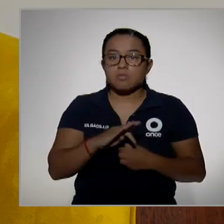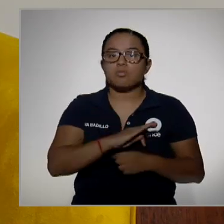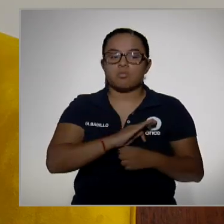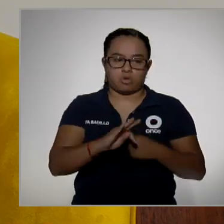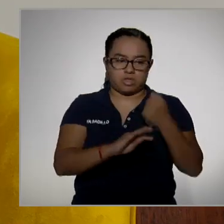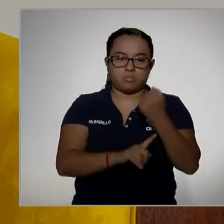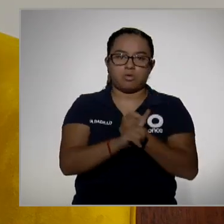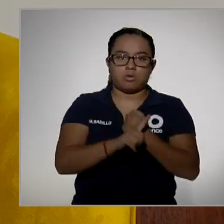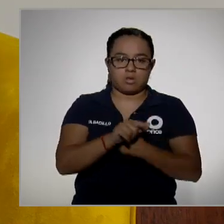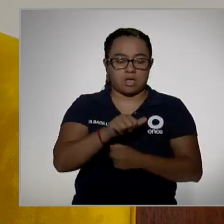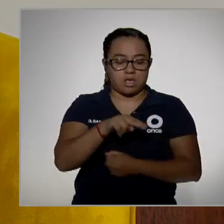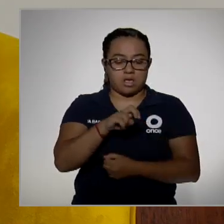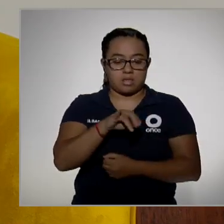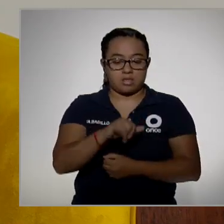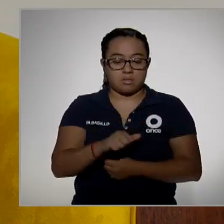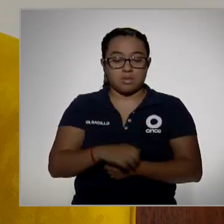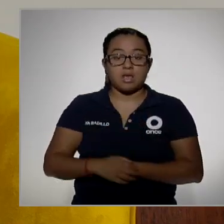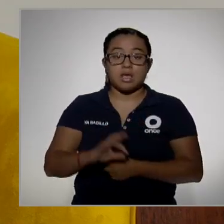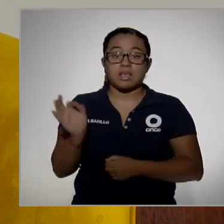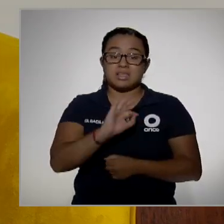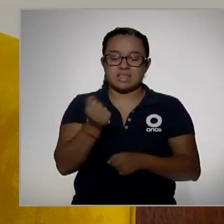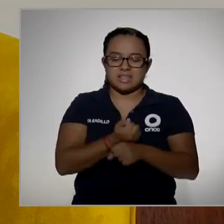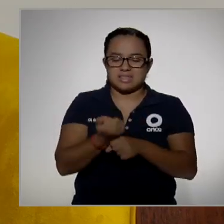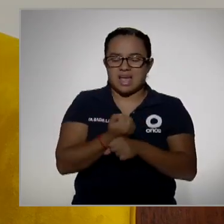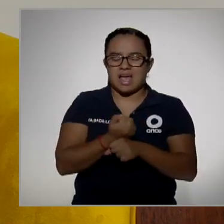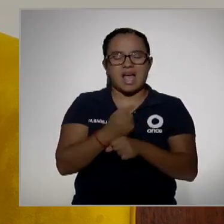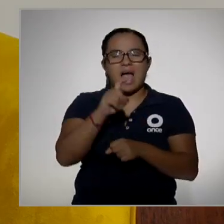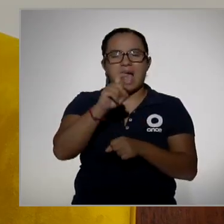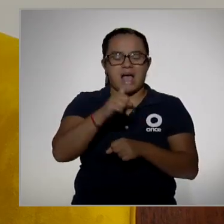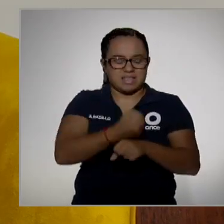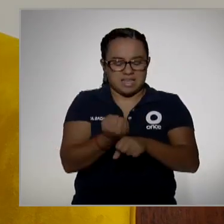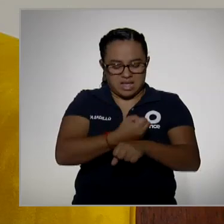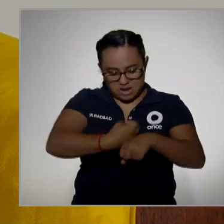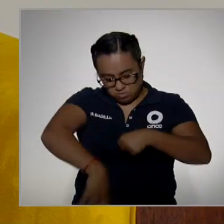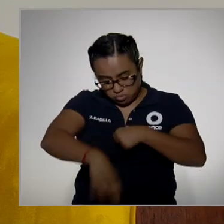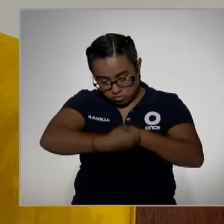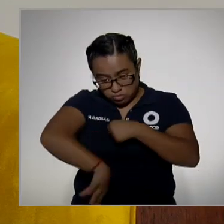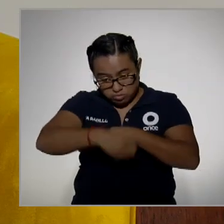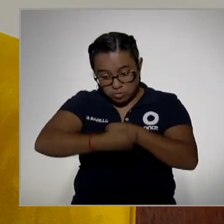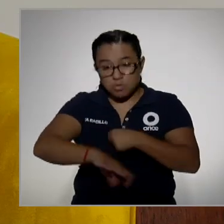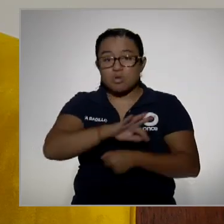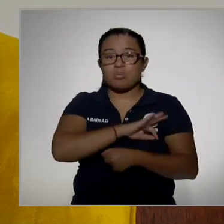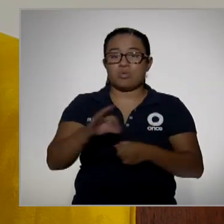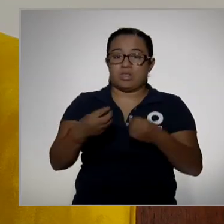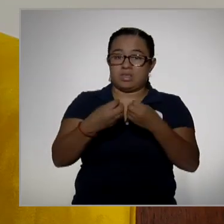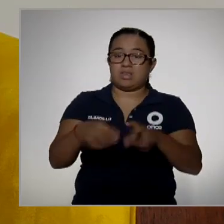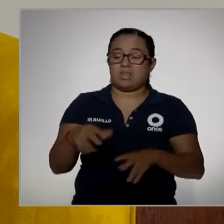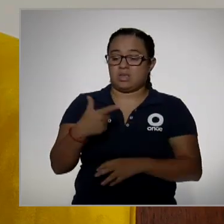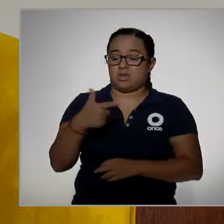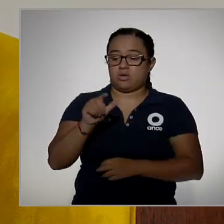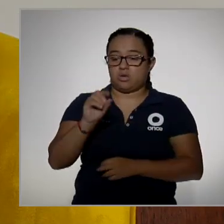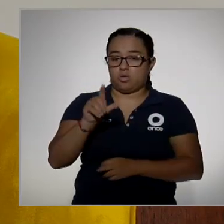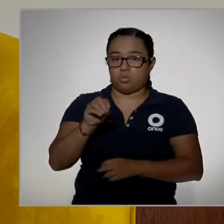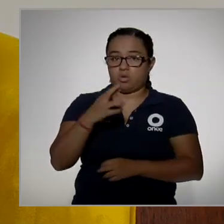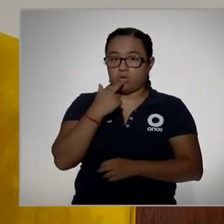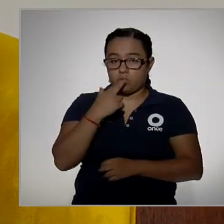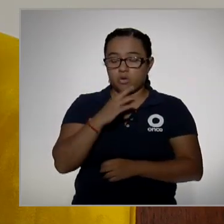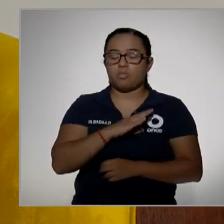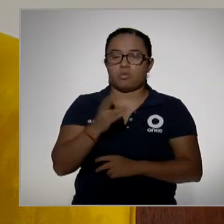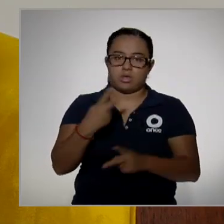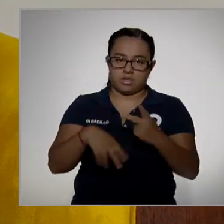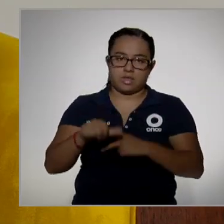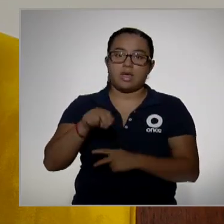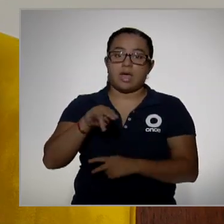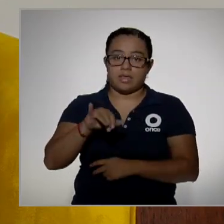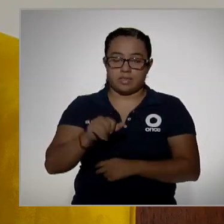haber un problema de anemia si se abre el chorro de agua y dejamos que nos desangramos vamos a perder muchos de estos glóbulos y puede haber anemia si por otro